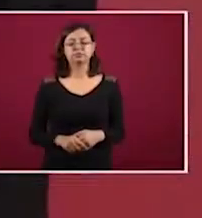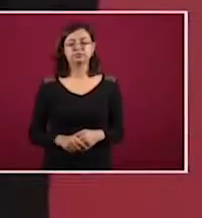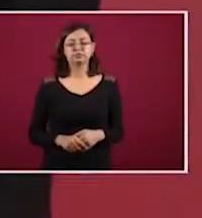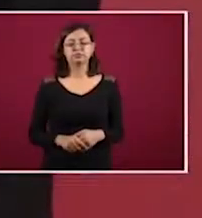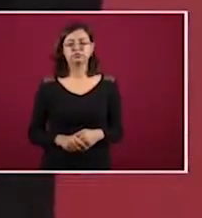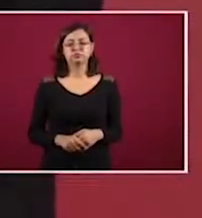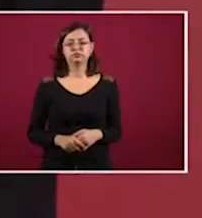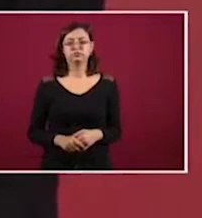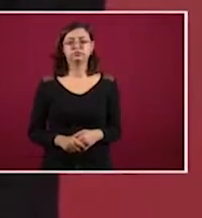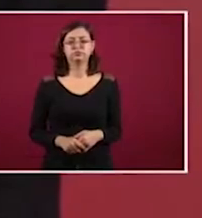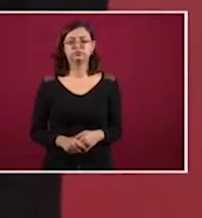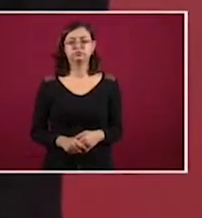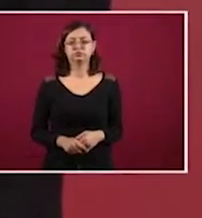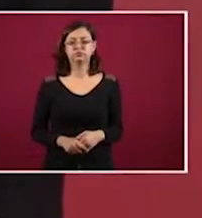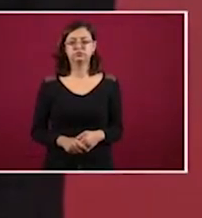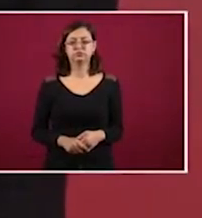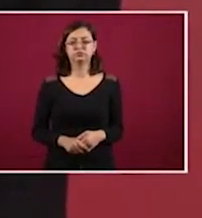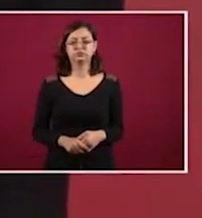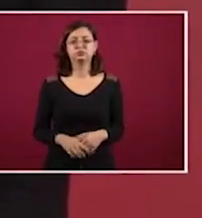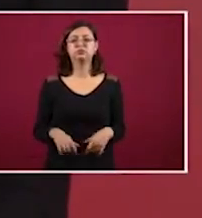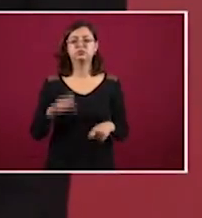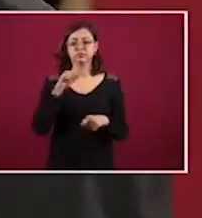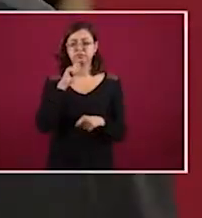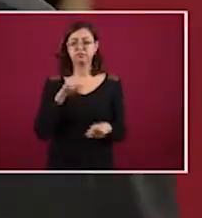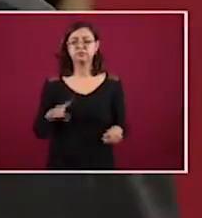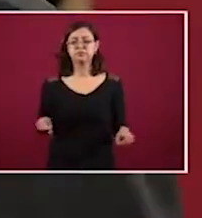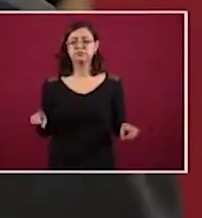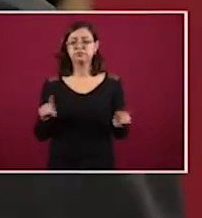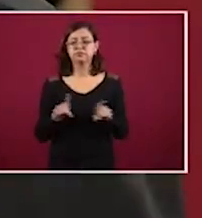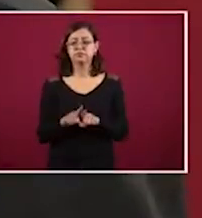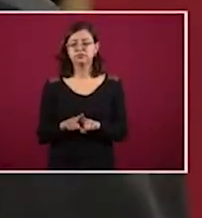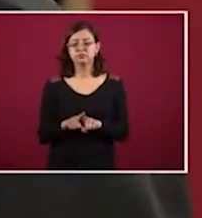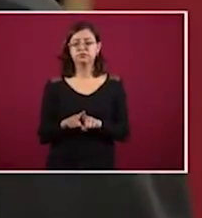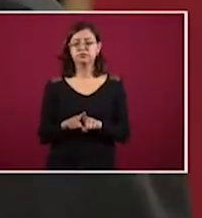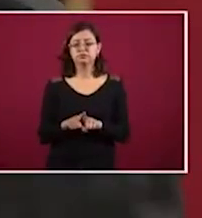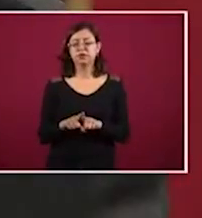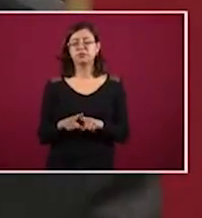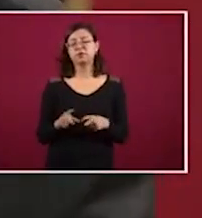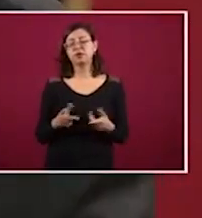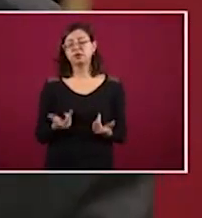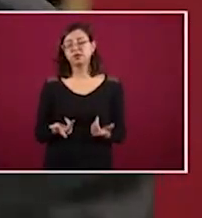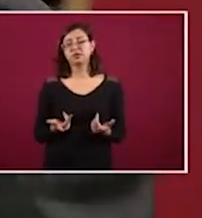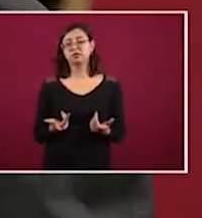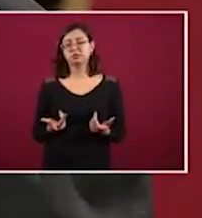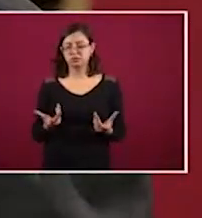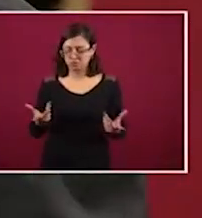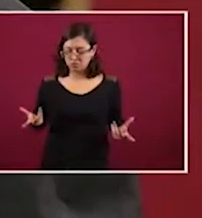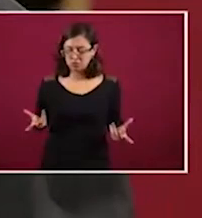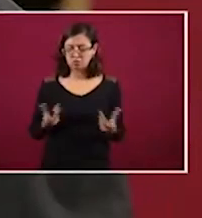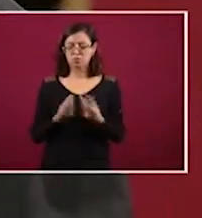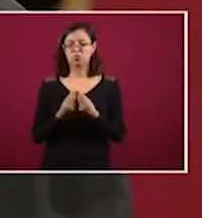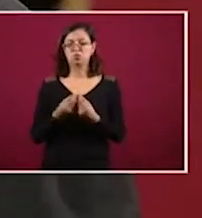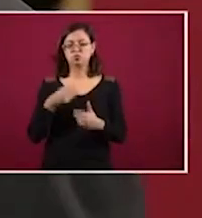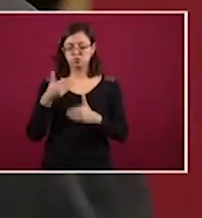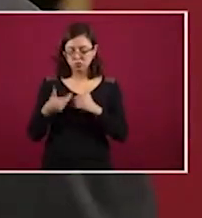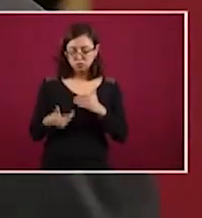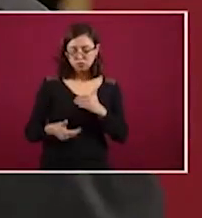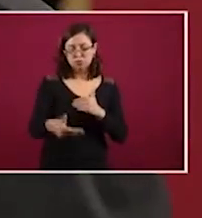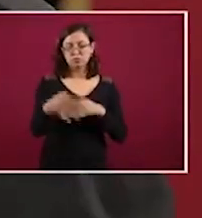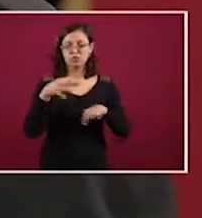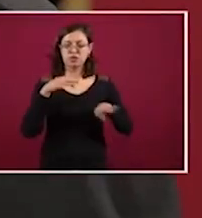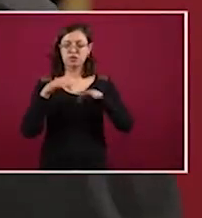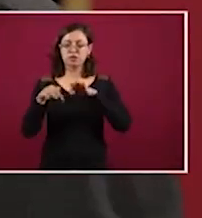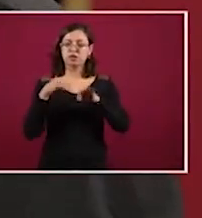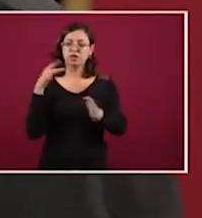Sumando a estos, también, con eso cierro, haremos un trabajo en los próximos meses con